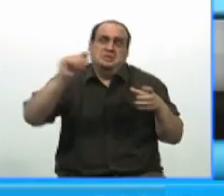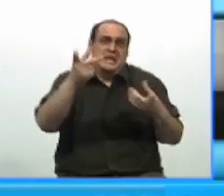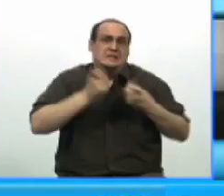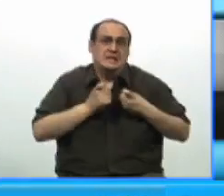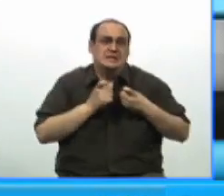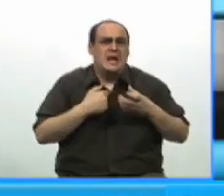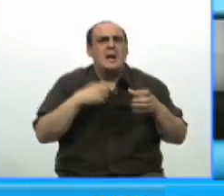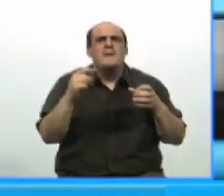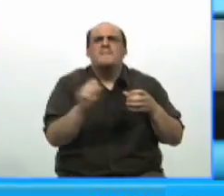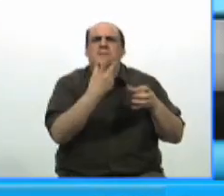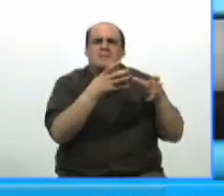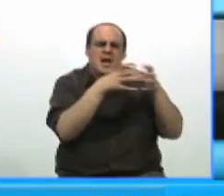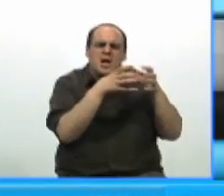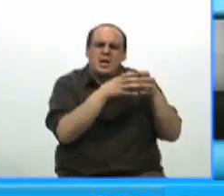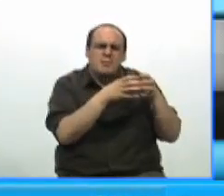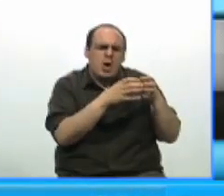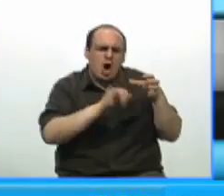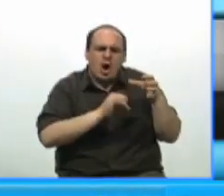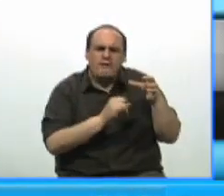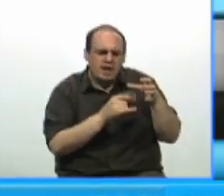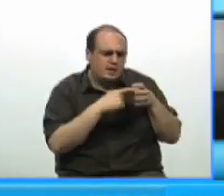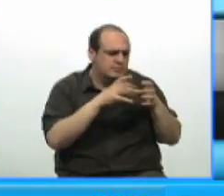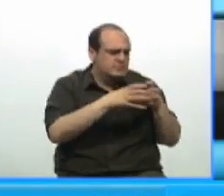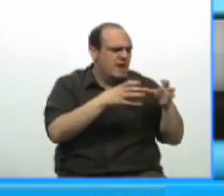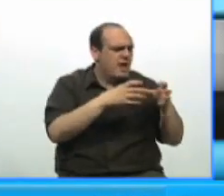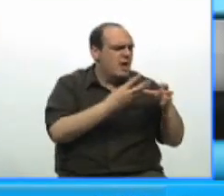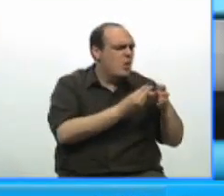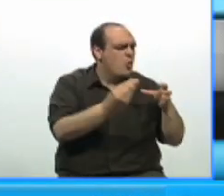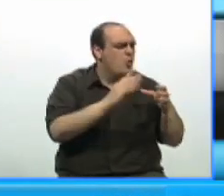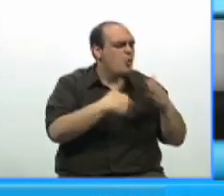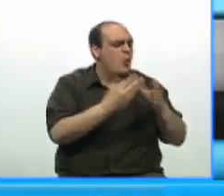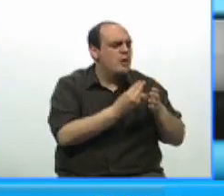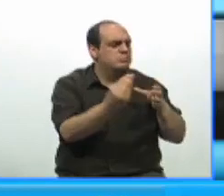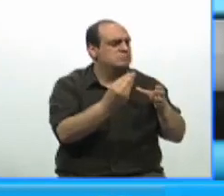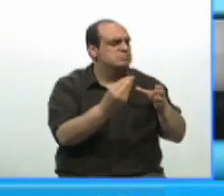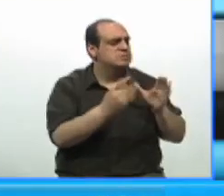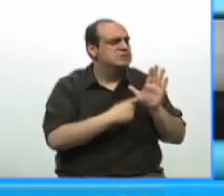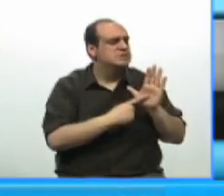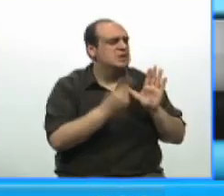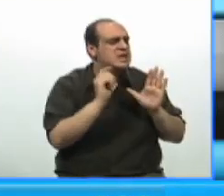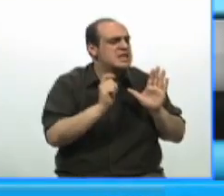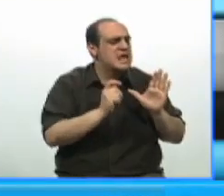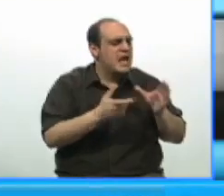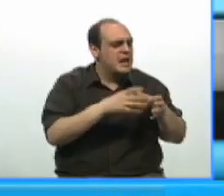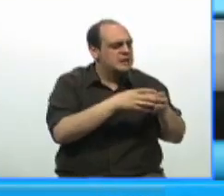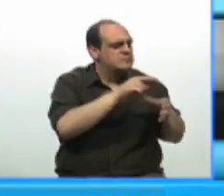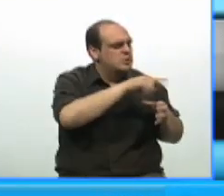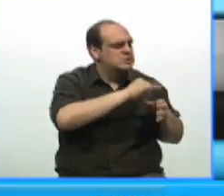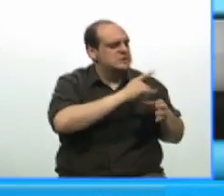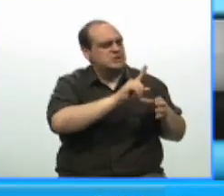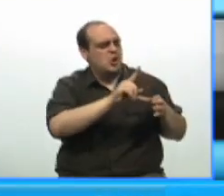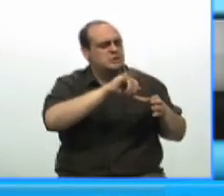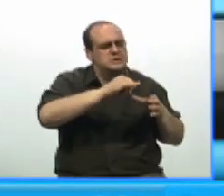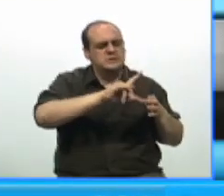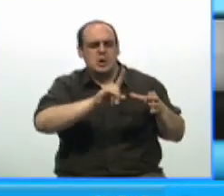primero busquemos dentro de nuestra institución, que busquemos dentro de nuestra bolsa, que metamos la mano y digamos, bueno, este va, este no va, este no va. Antes